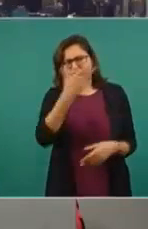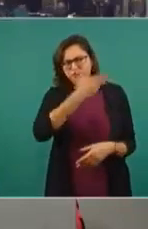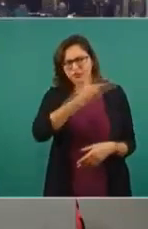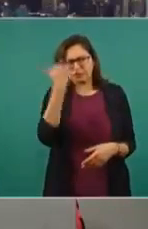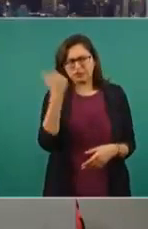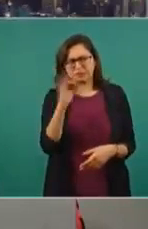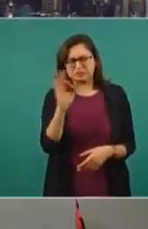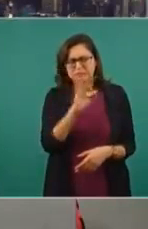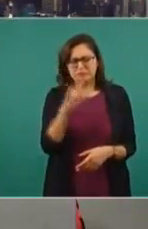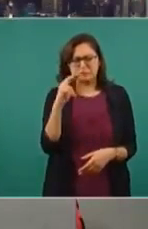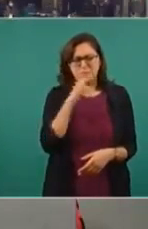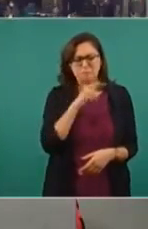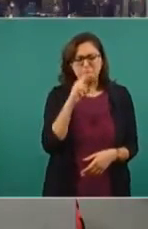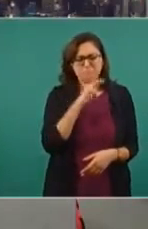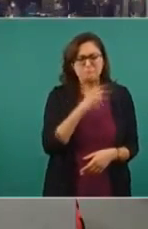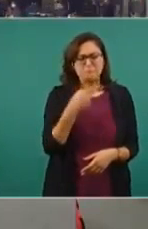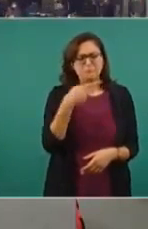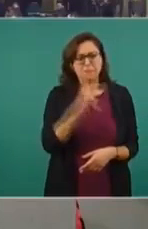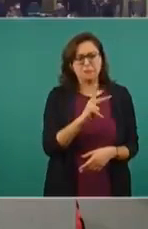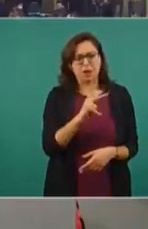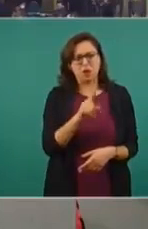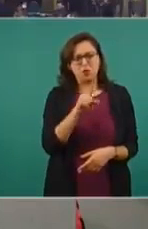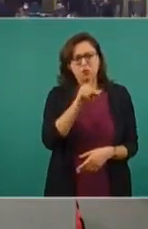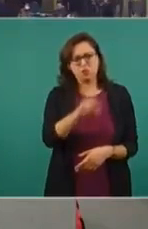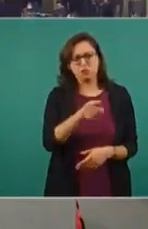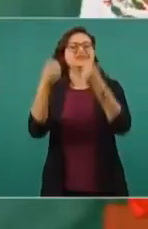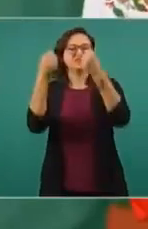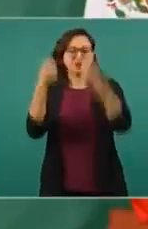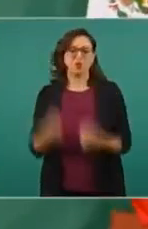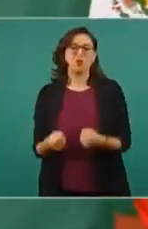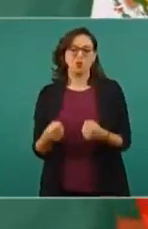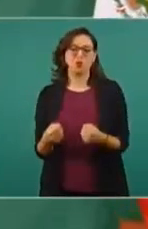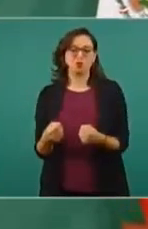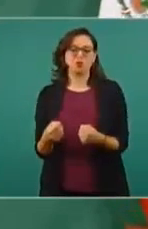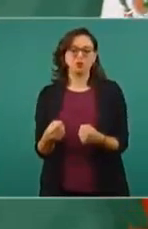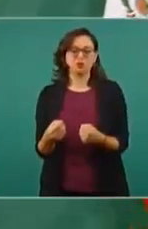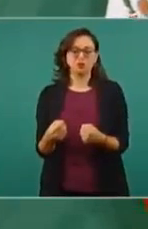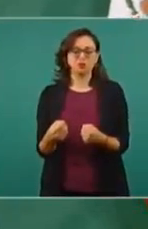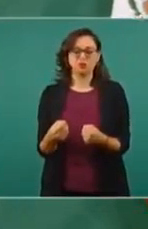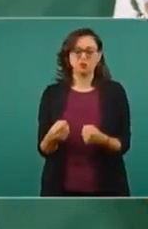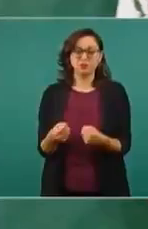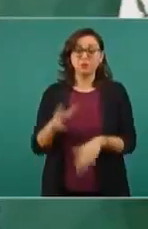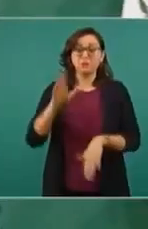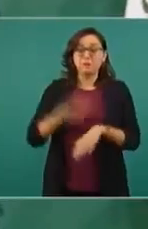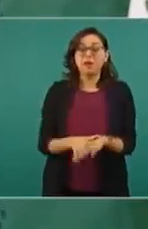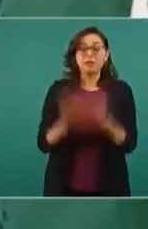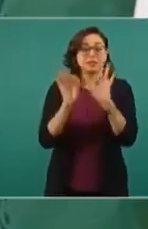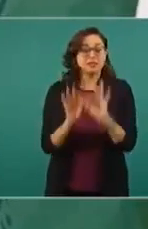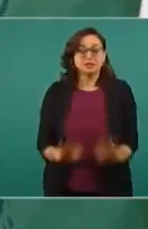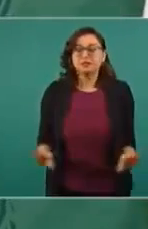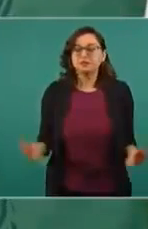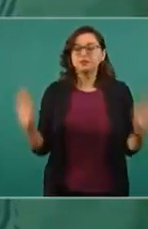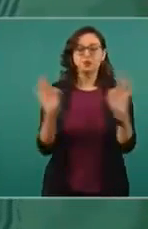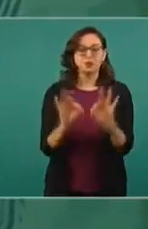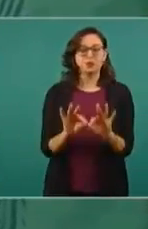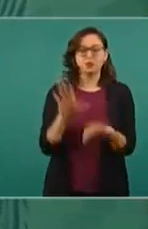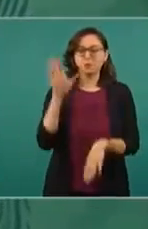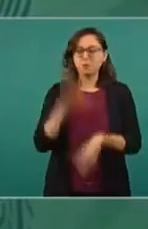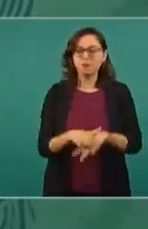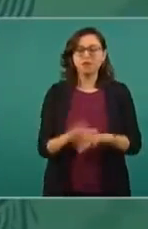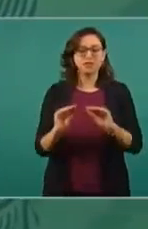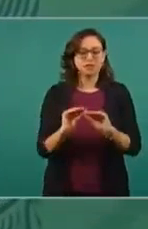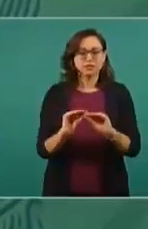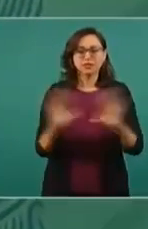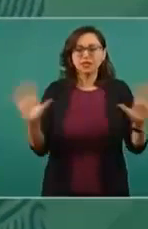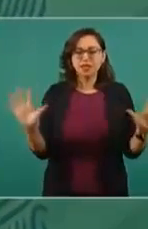para que todos los cambios prometidos puedan materializarse. Sin embargo, la población cada día es más exigente. Los problemas de salud,